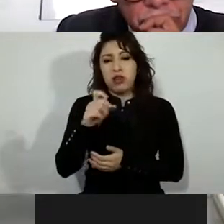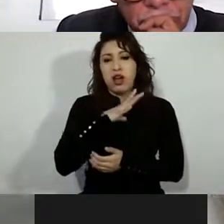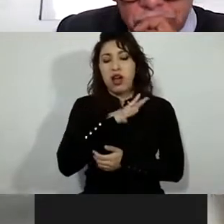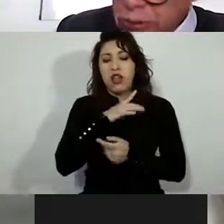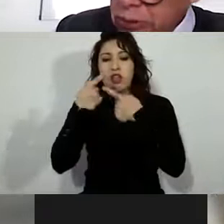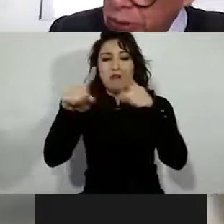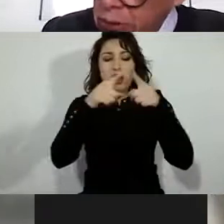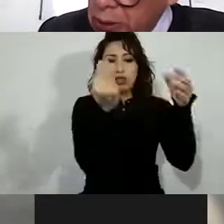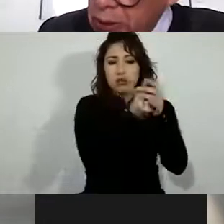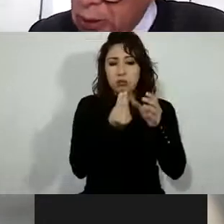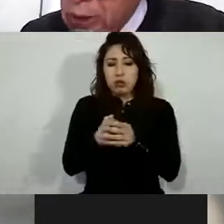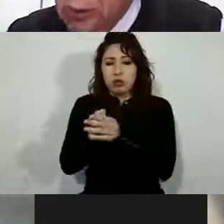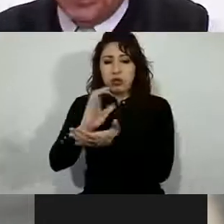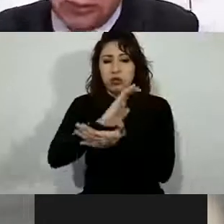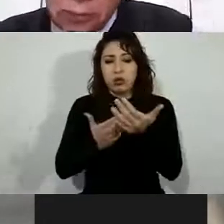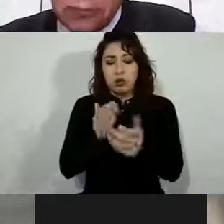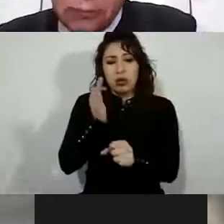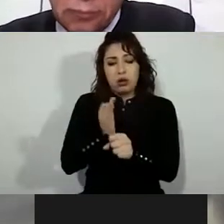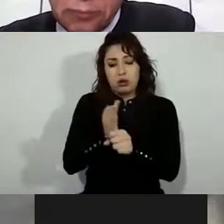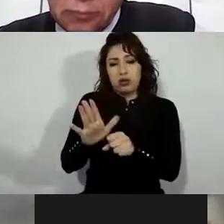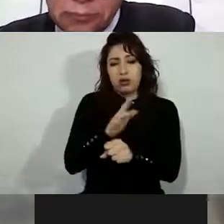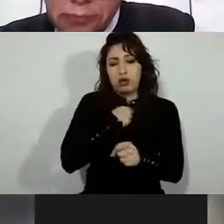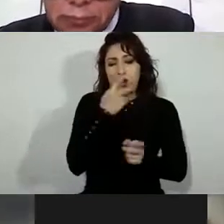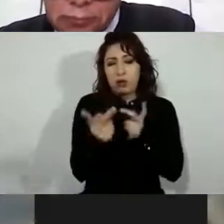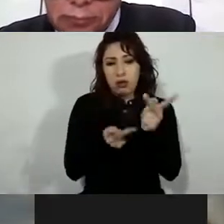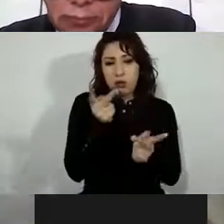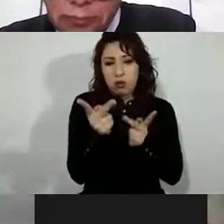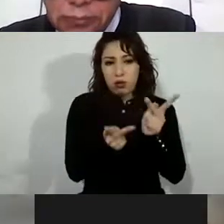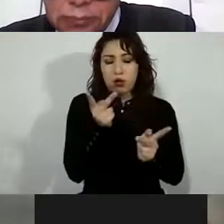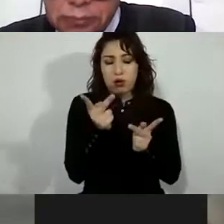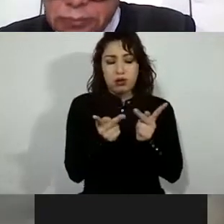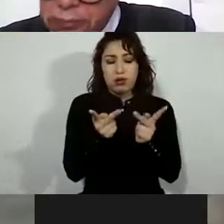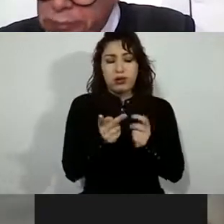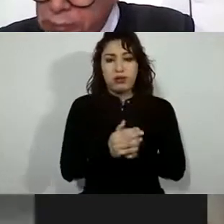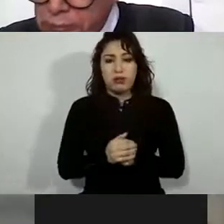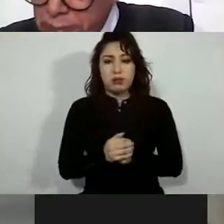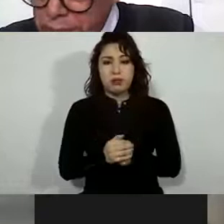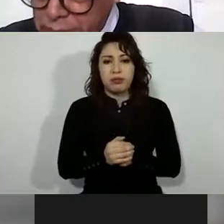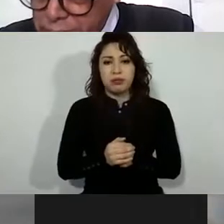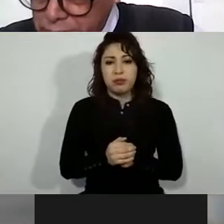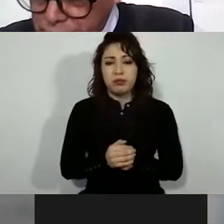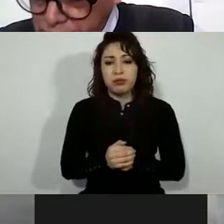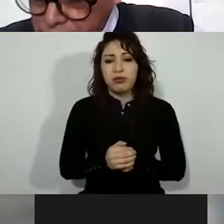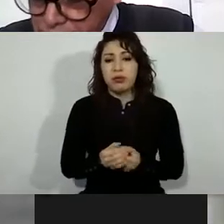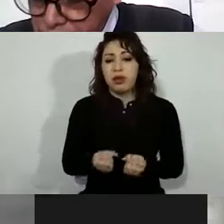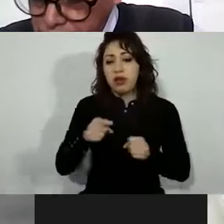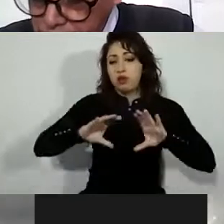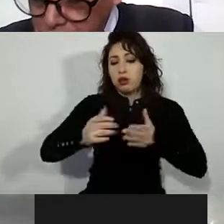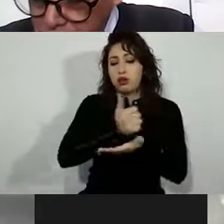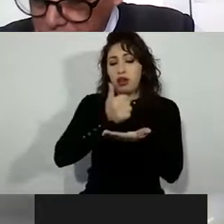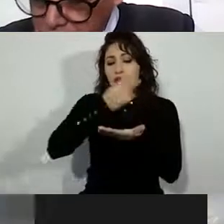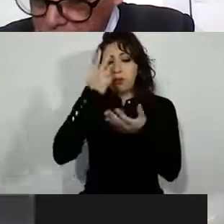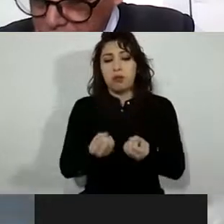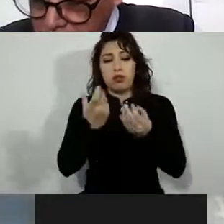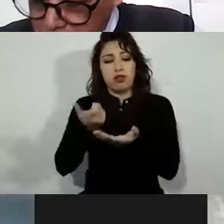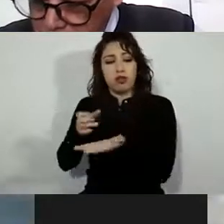vertientes, por lo cual me permito preguntarle, ¿cuánto de la partida destinada al Congreso se ha utilizado para el pago de